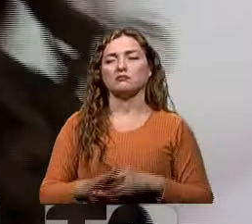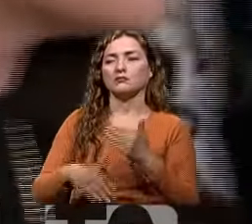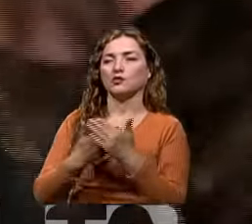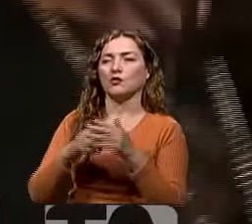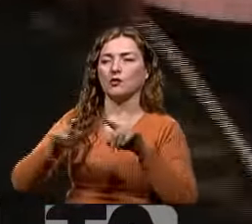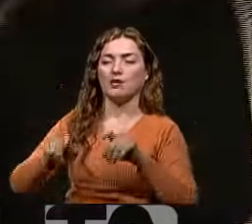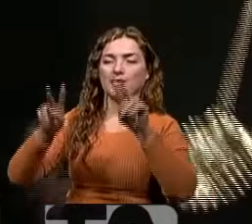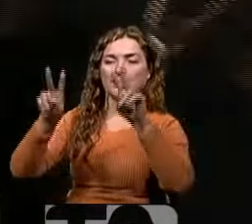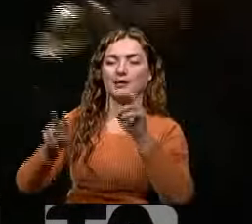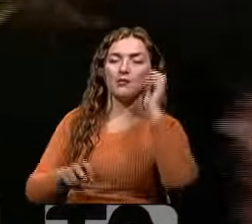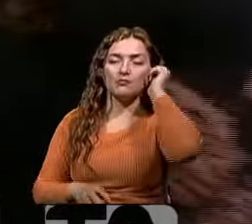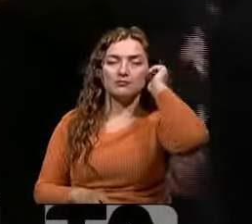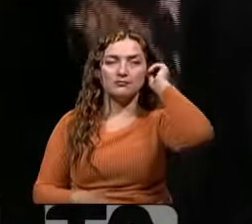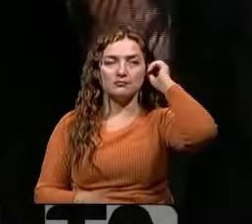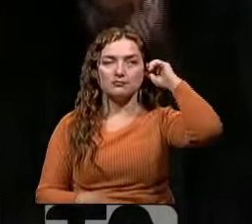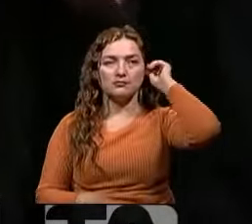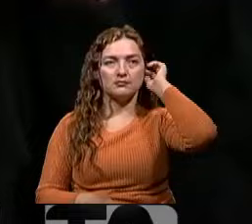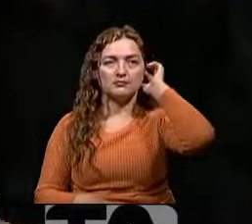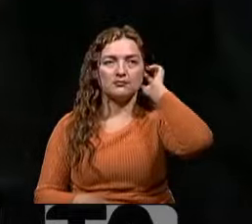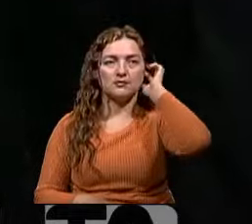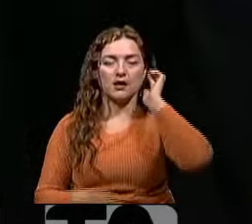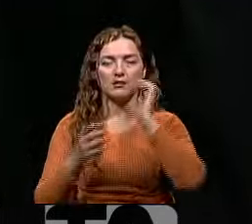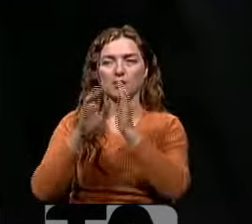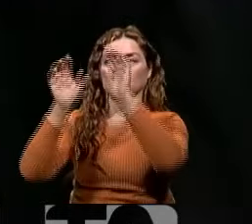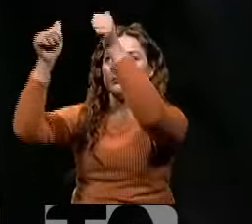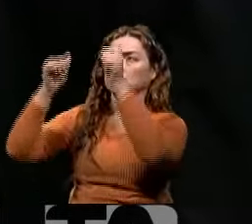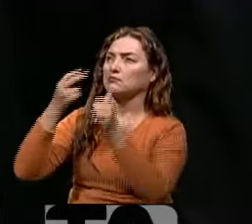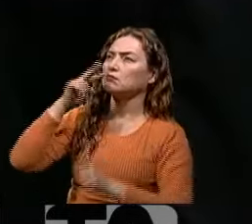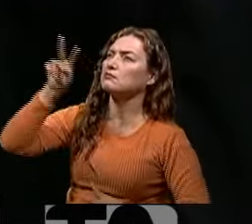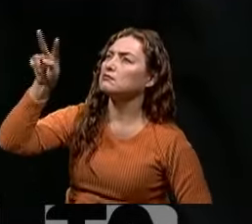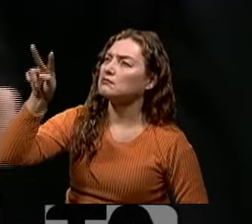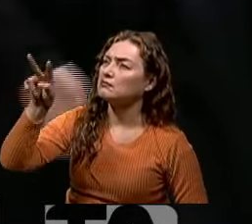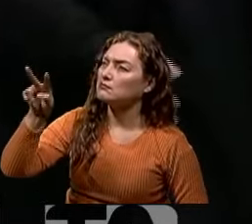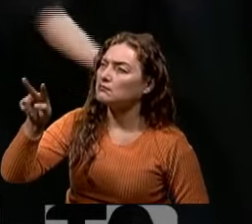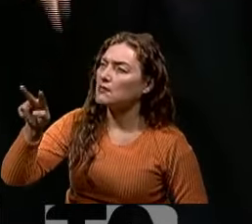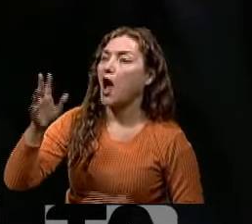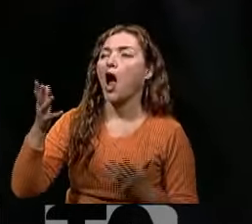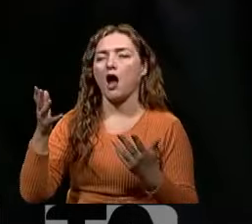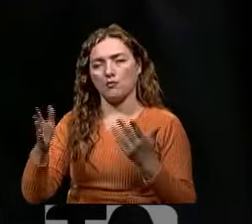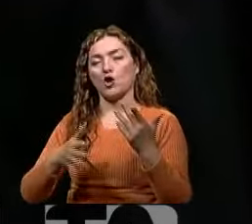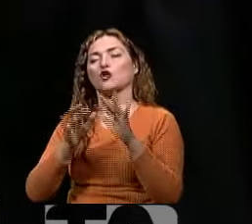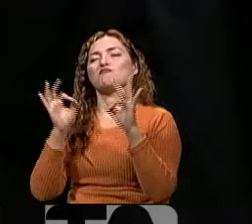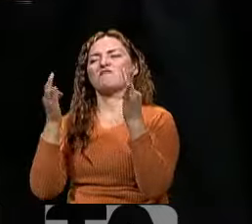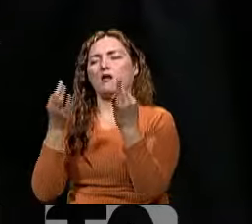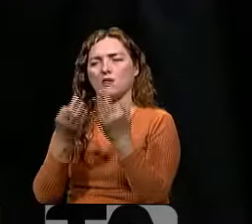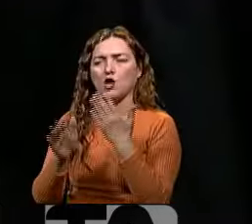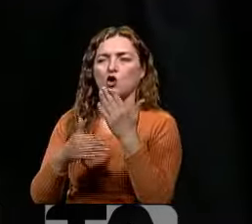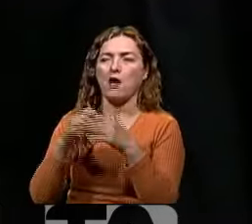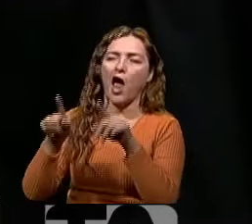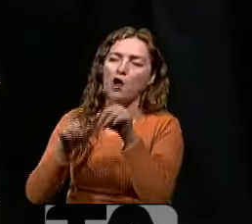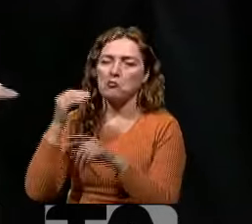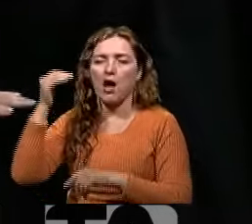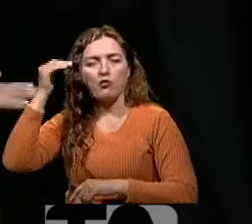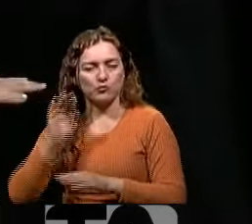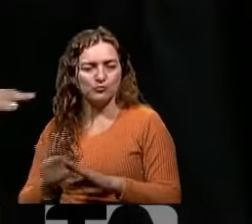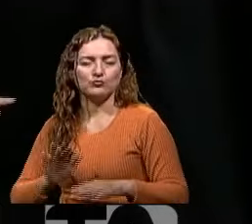también de la pieza teatral, pero en la cartelera pueden ver la sinopsis y para quienes están aptos, entonces sí va a haber para todos piezas teatrales diferentes. Ya